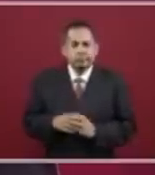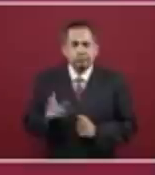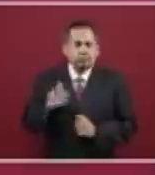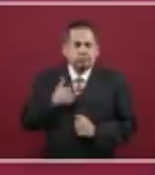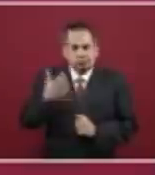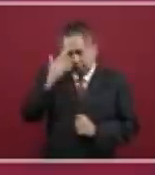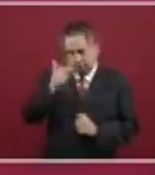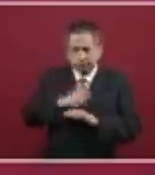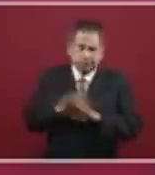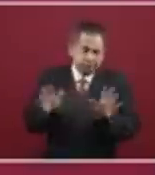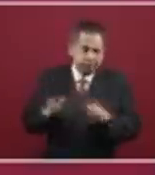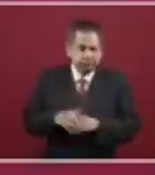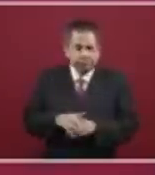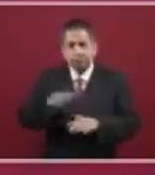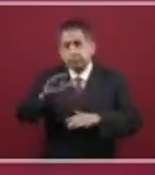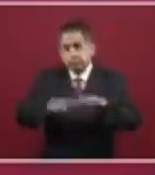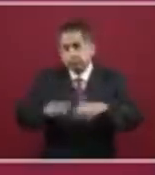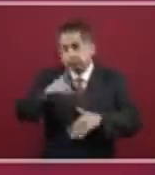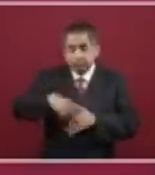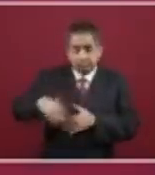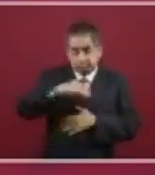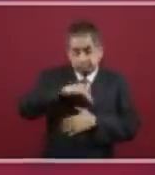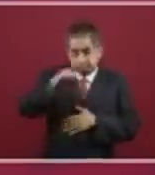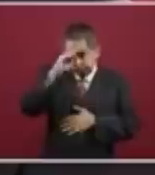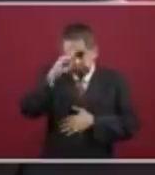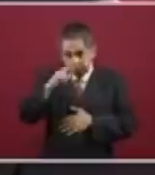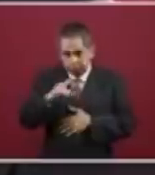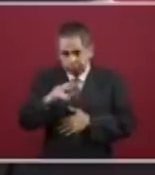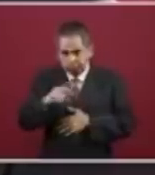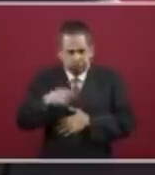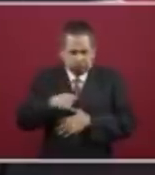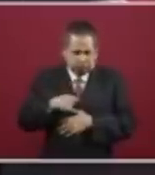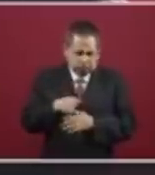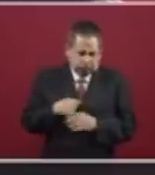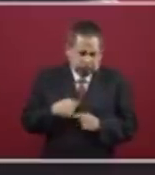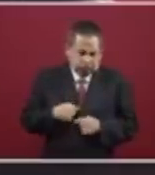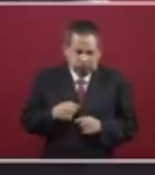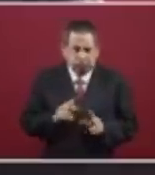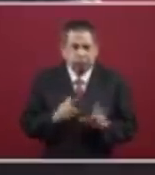justificación. A veces se piensa, no estoy yo